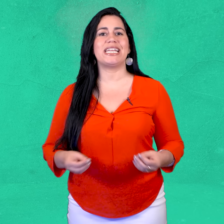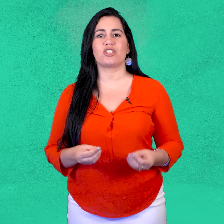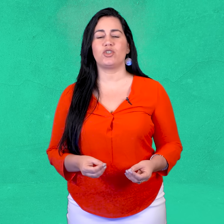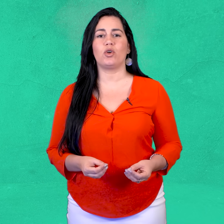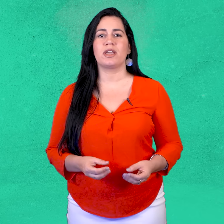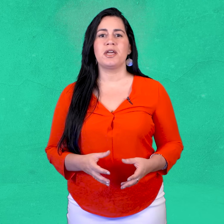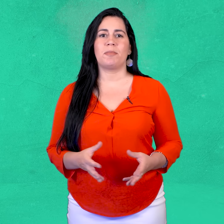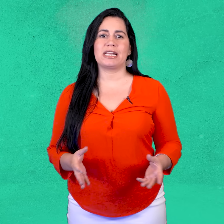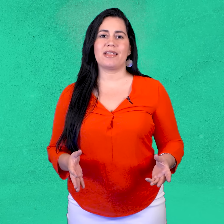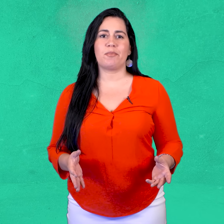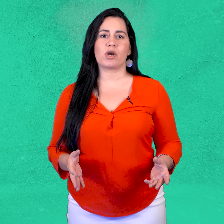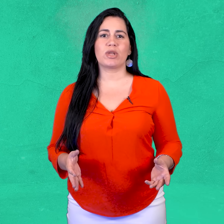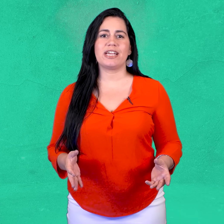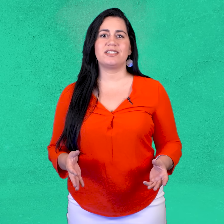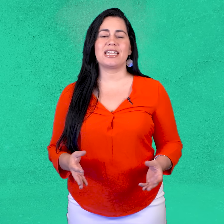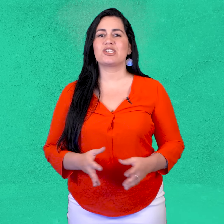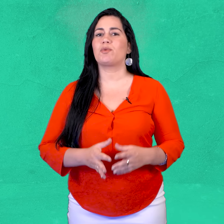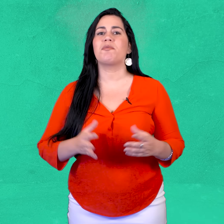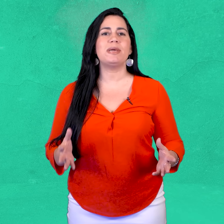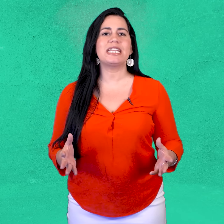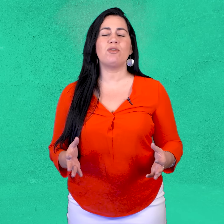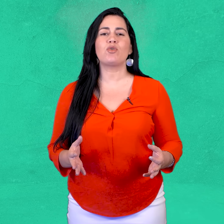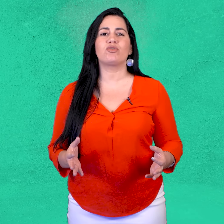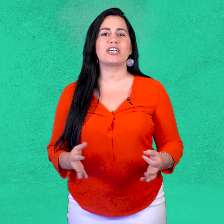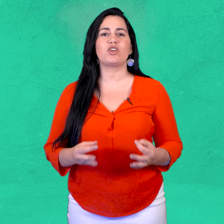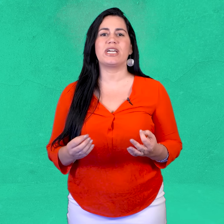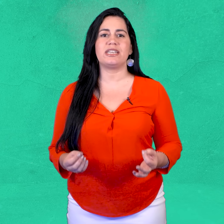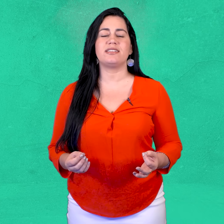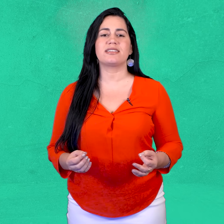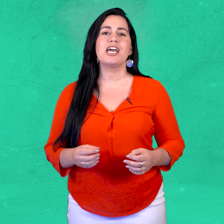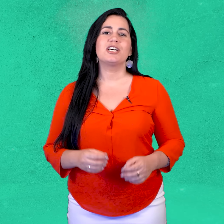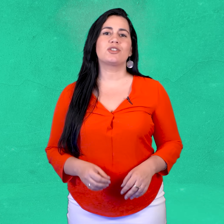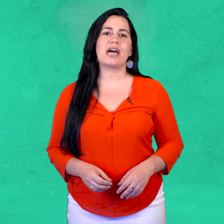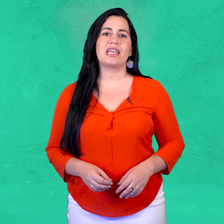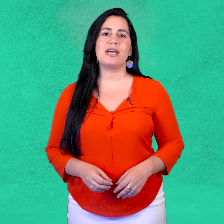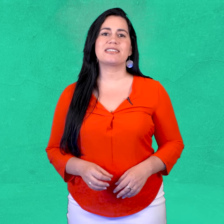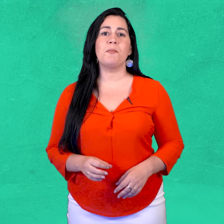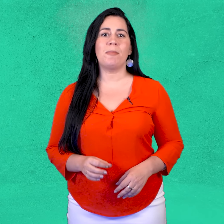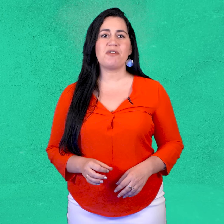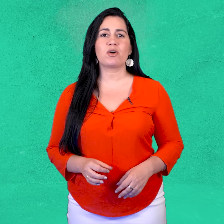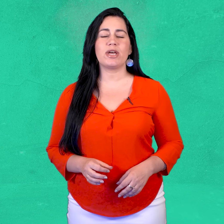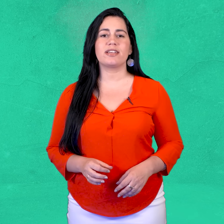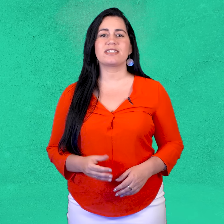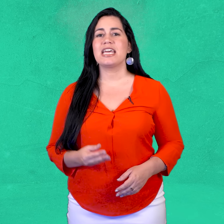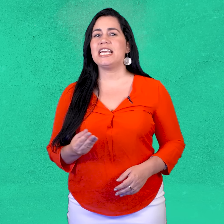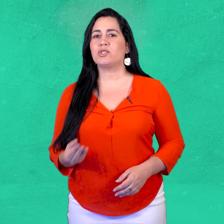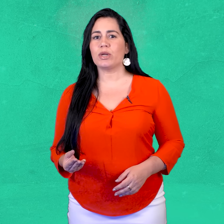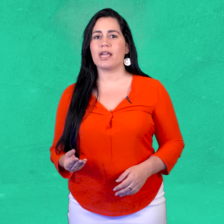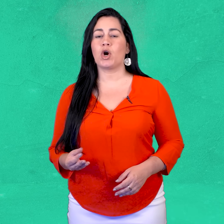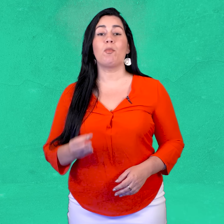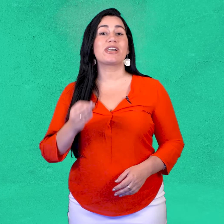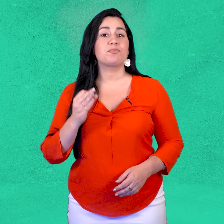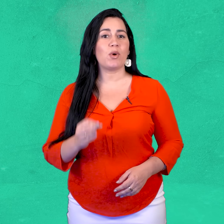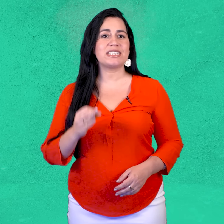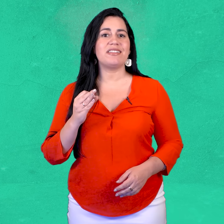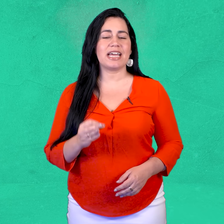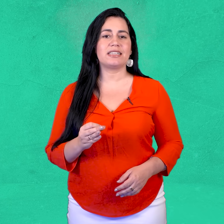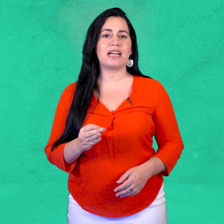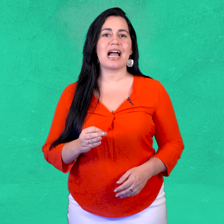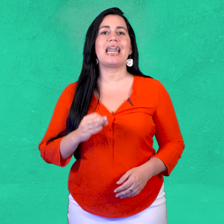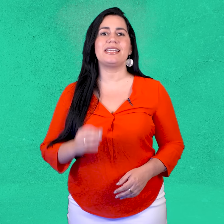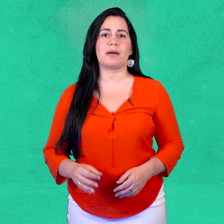de organización, marcadas por la urgencia de sobrevivir en un contexto de crisis, son cada vez más frecuentes y surgen como